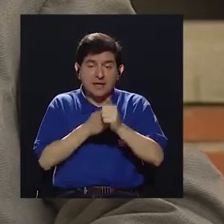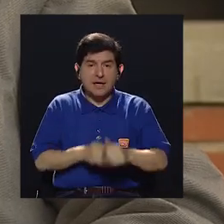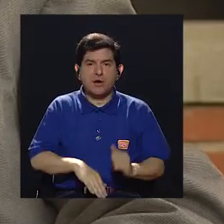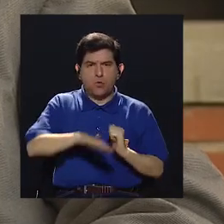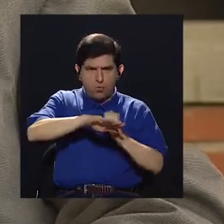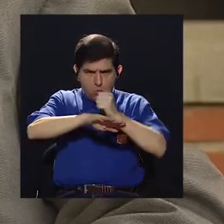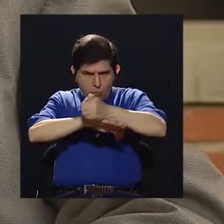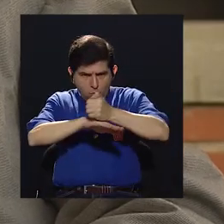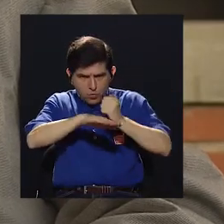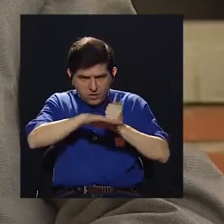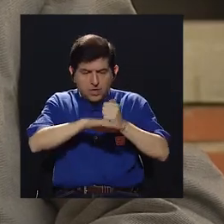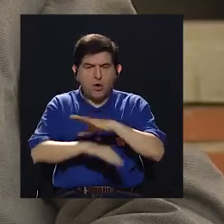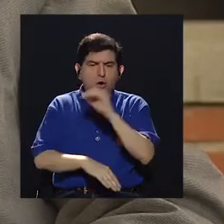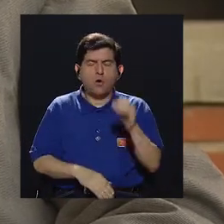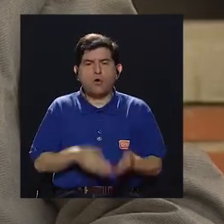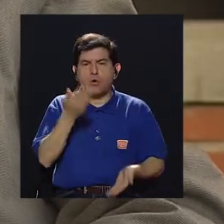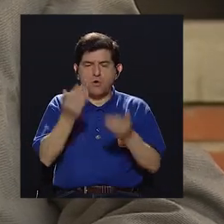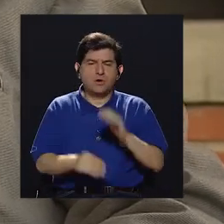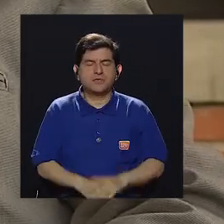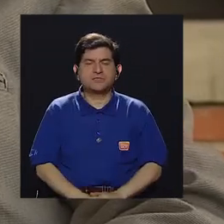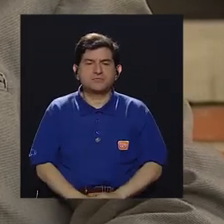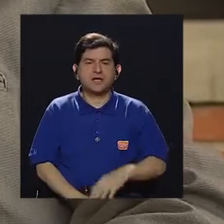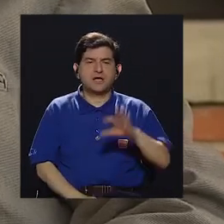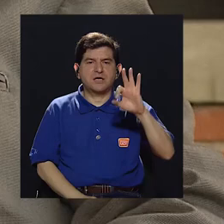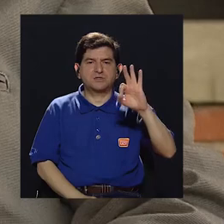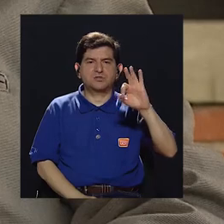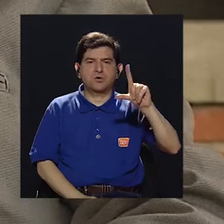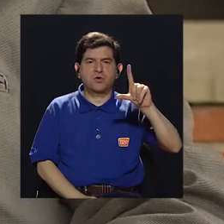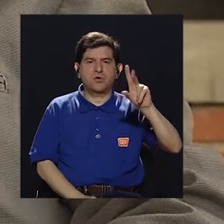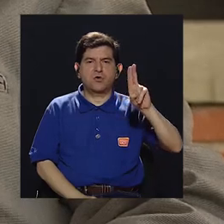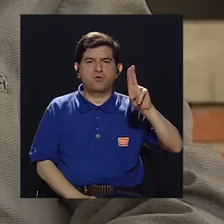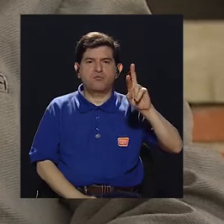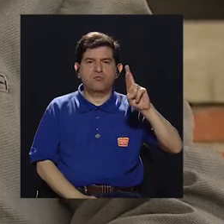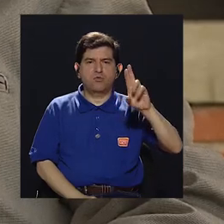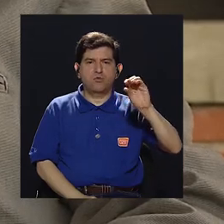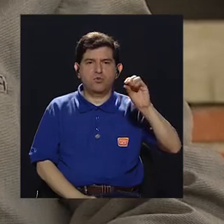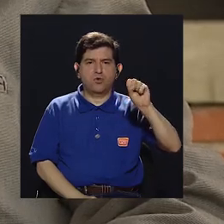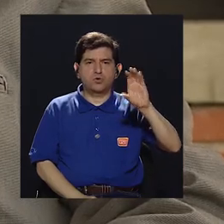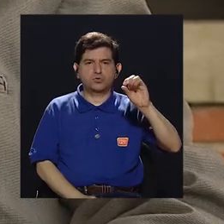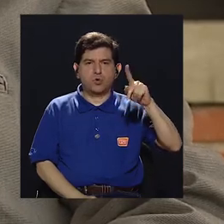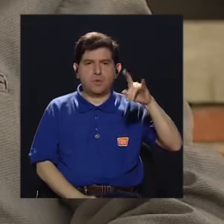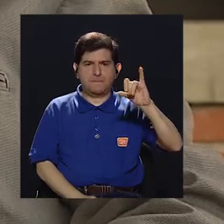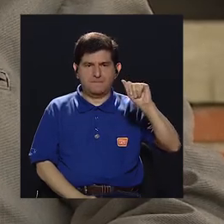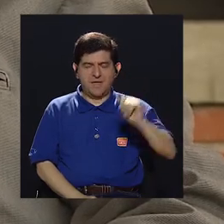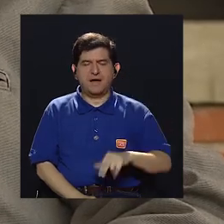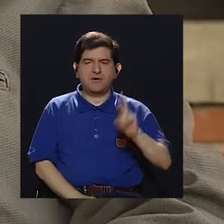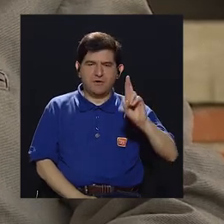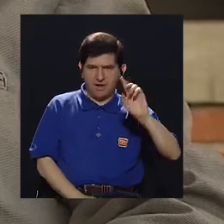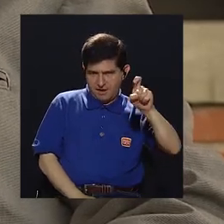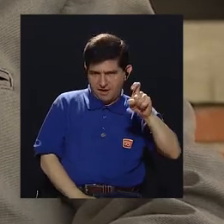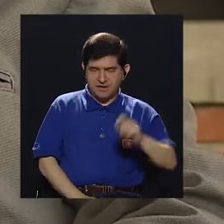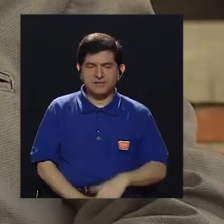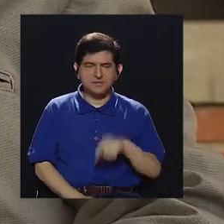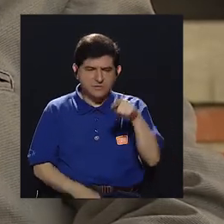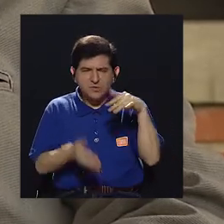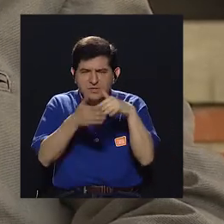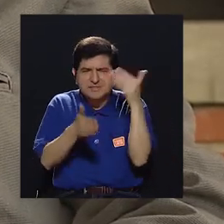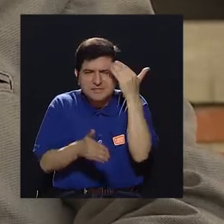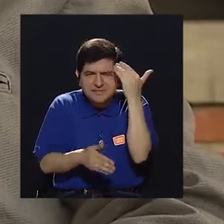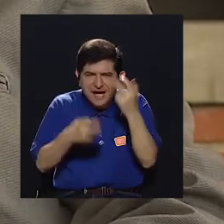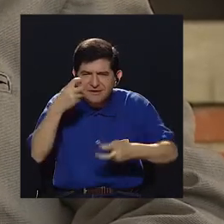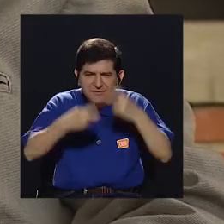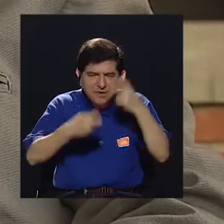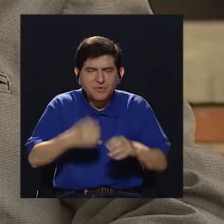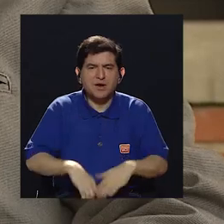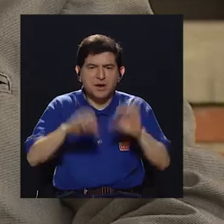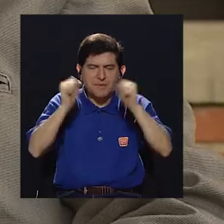nuestros consultorios o muchas veces guiadas por fluoroscopía en sala de operaciones, que es un equipo de rayos X, que ya con tus estudios, que sabes dónde